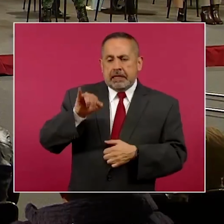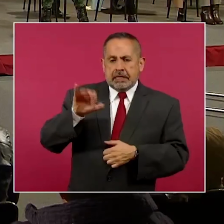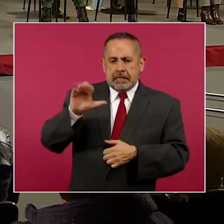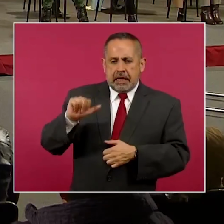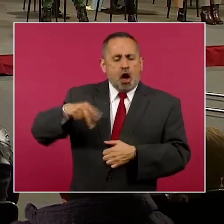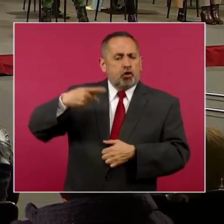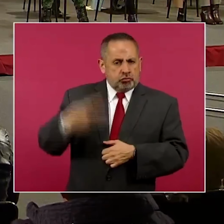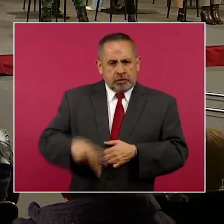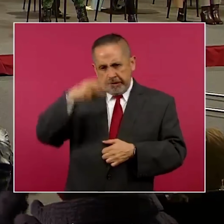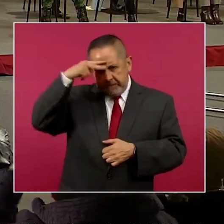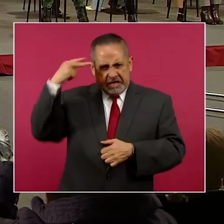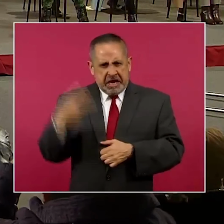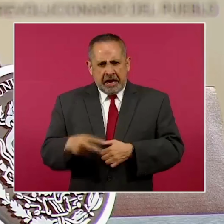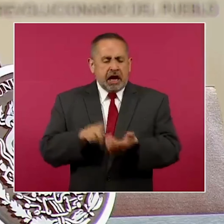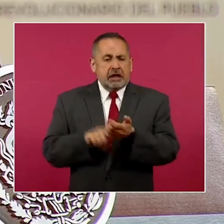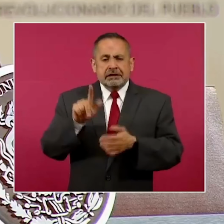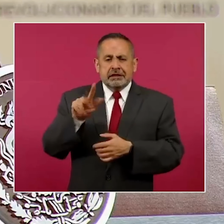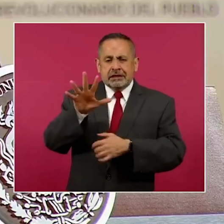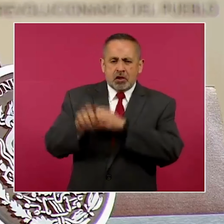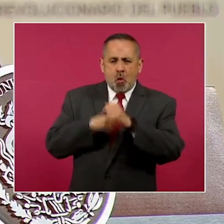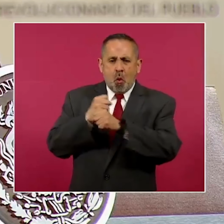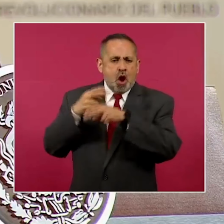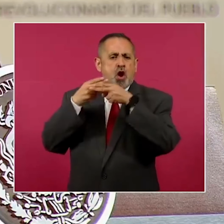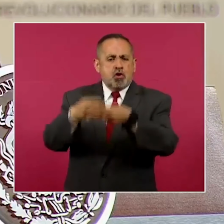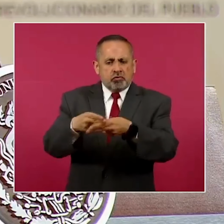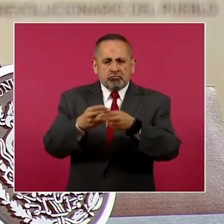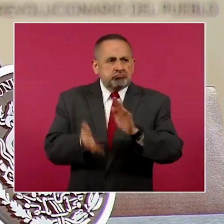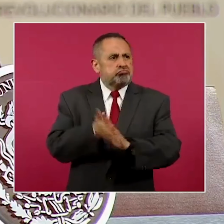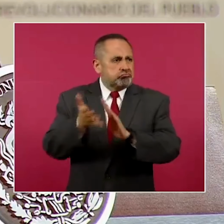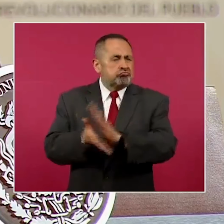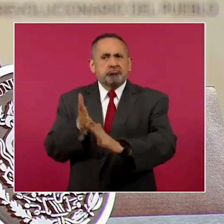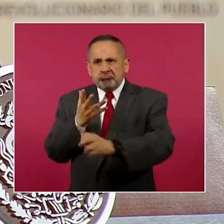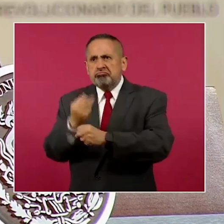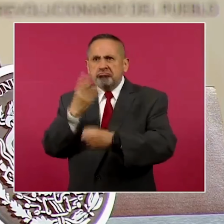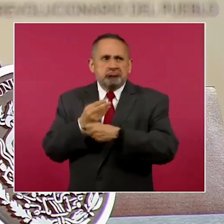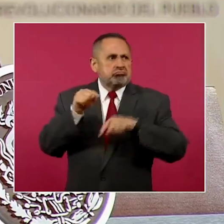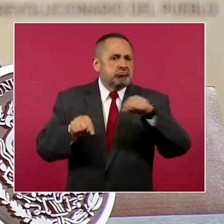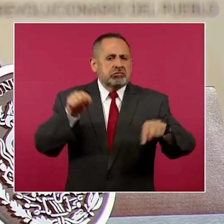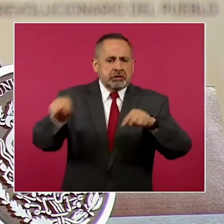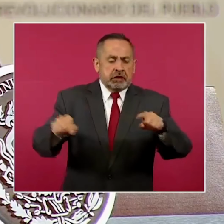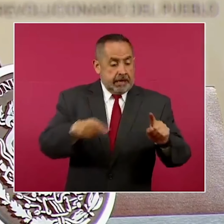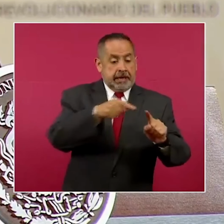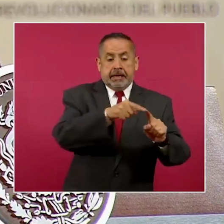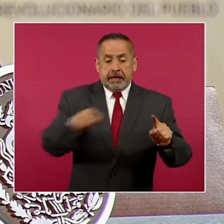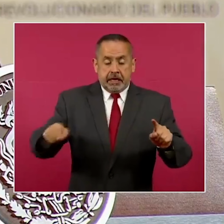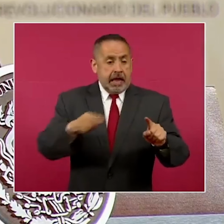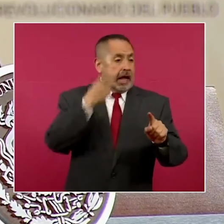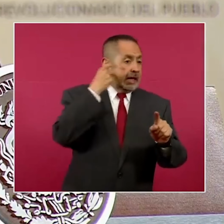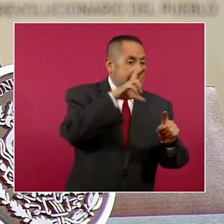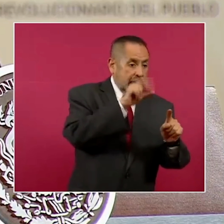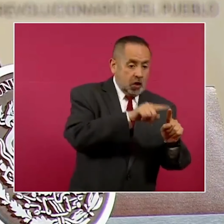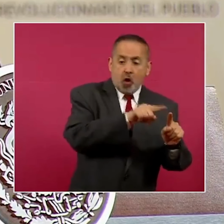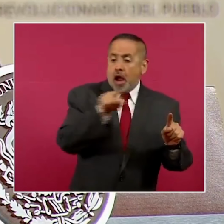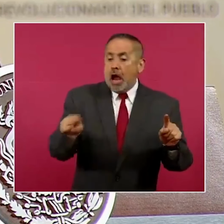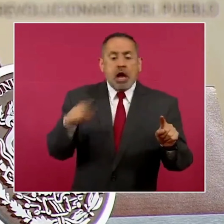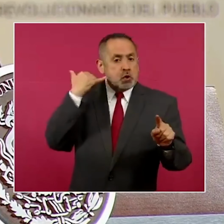mexicana con 75 años de experiencia en construyendo infraestructura. El tramo 4 conecta los estados de Quintana Roo con